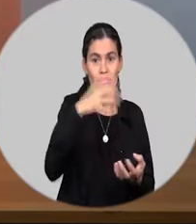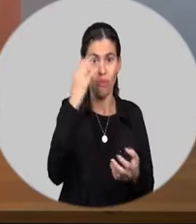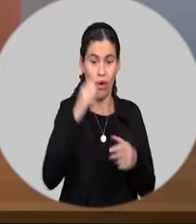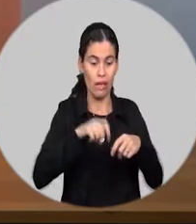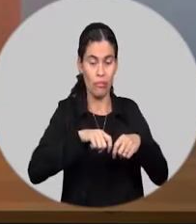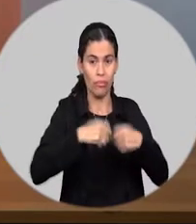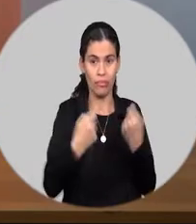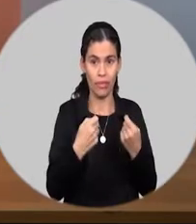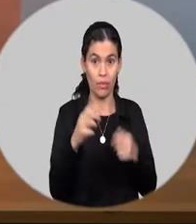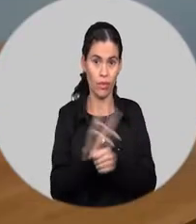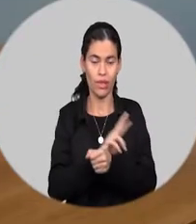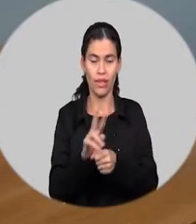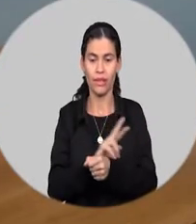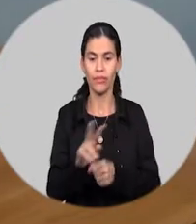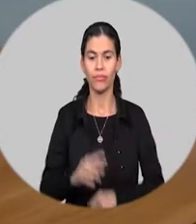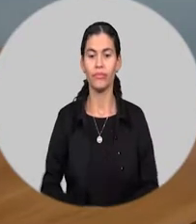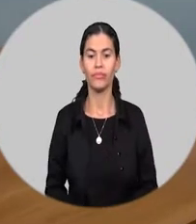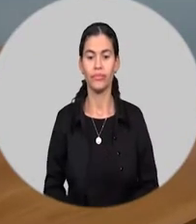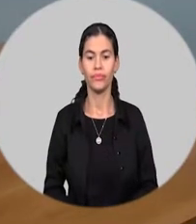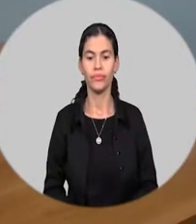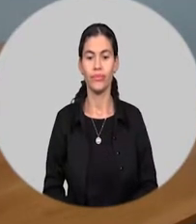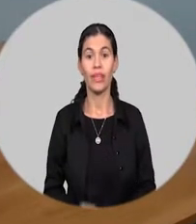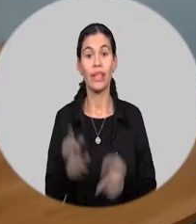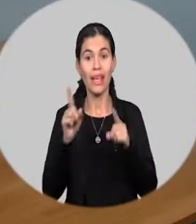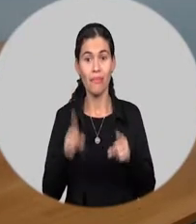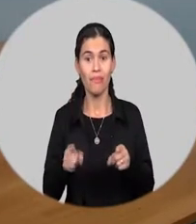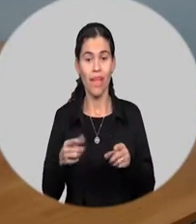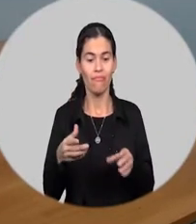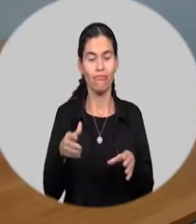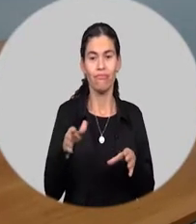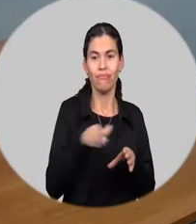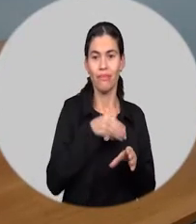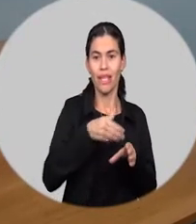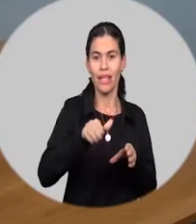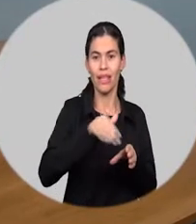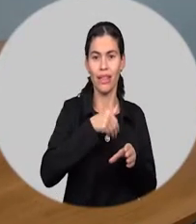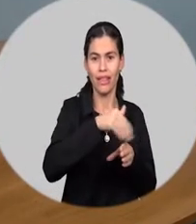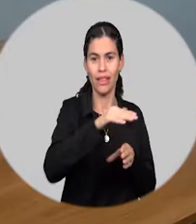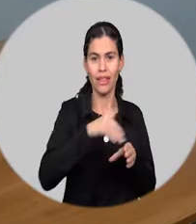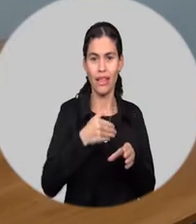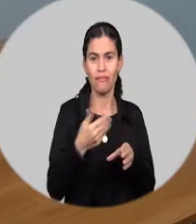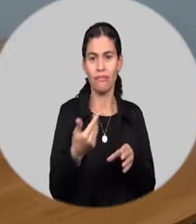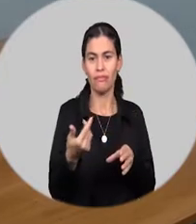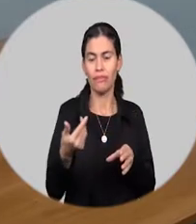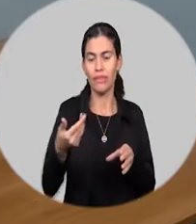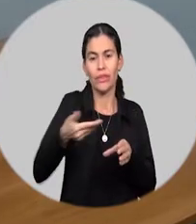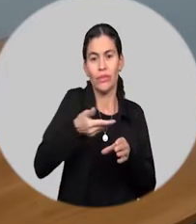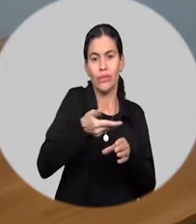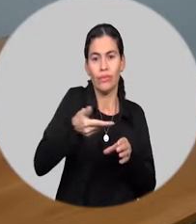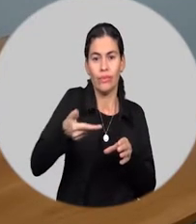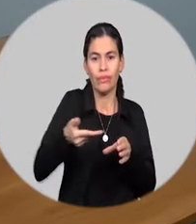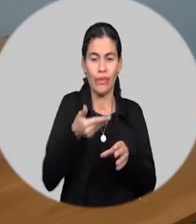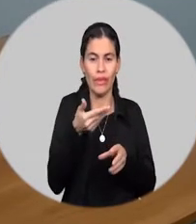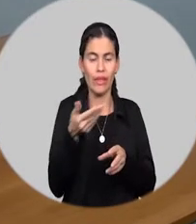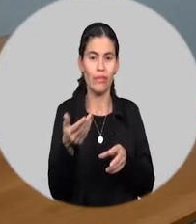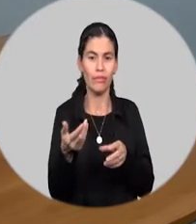frolas no se nos rompan. Procedemos en pintar las pastas frolas con una jalea de brillo,